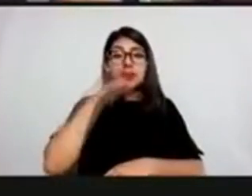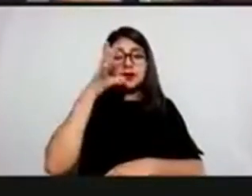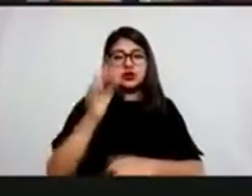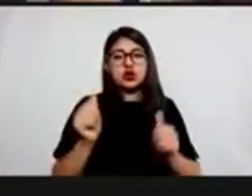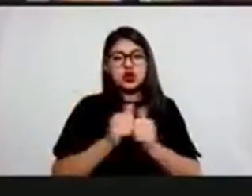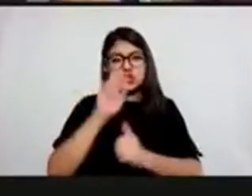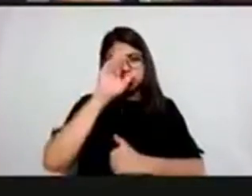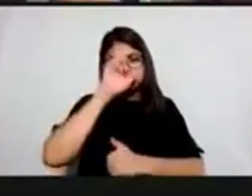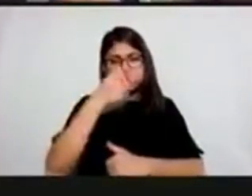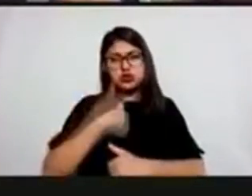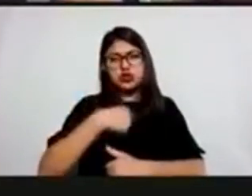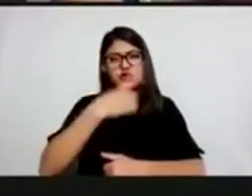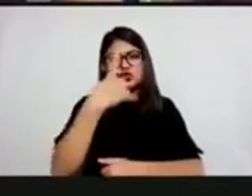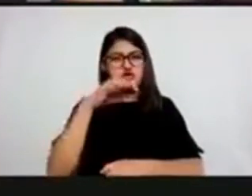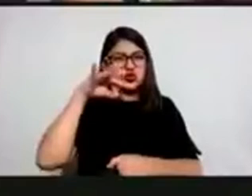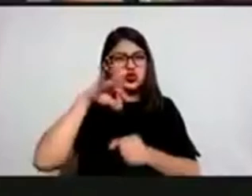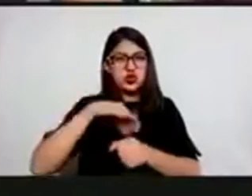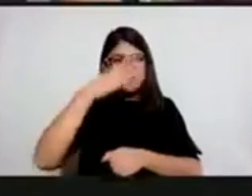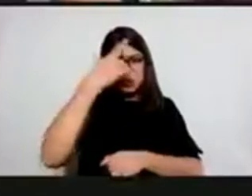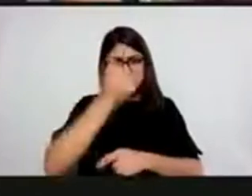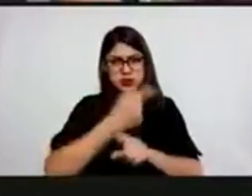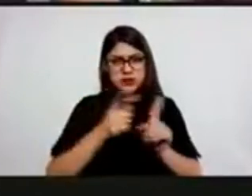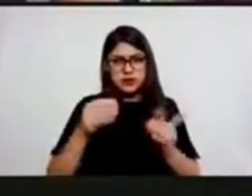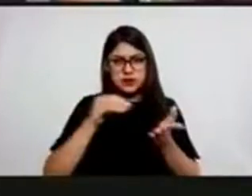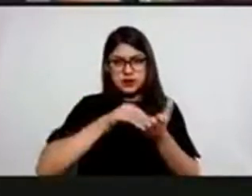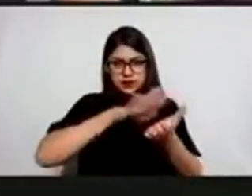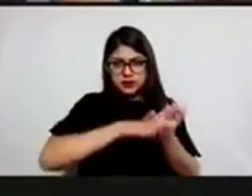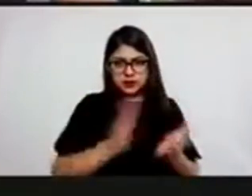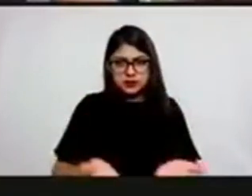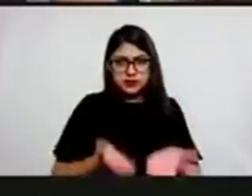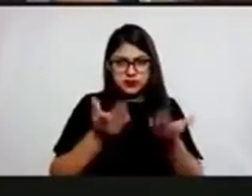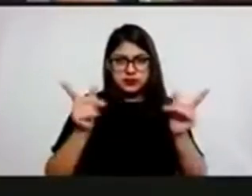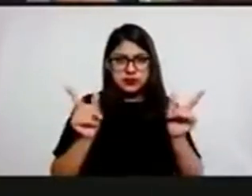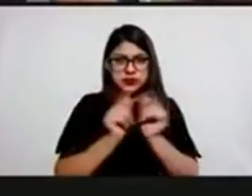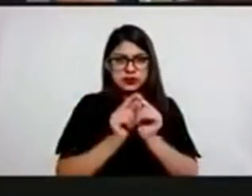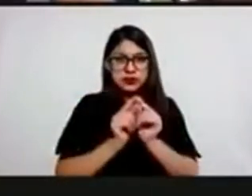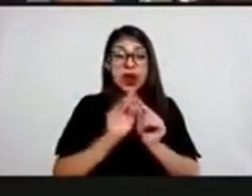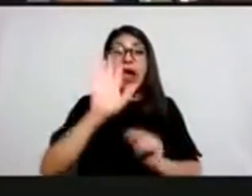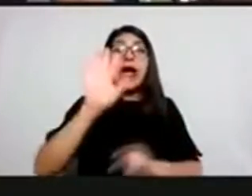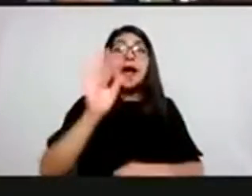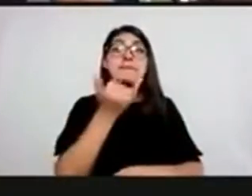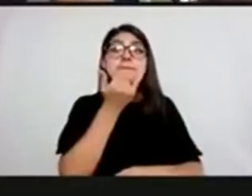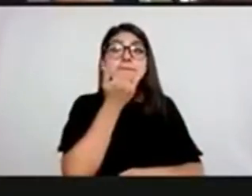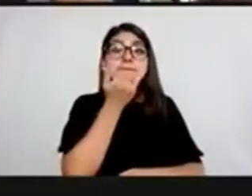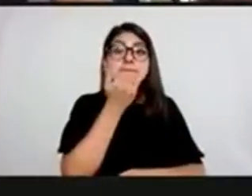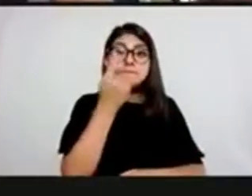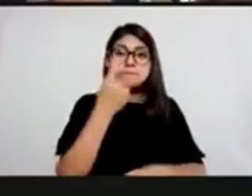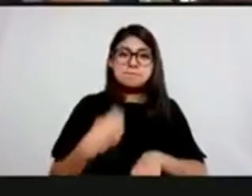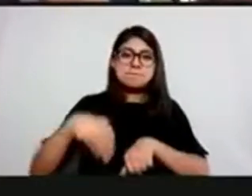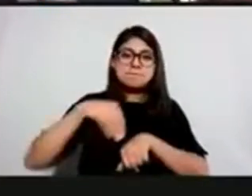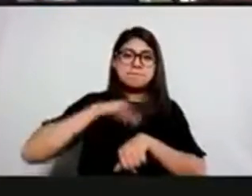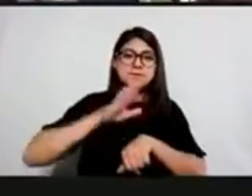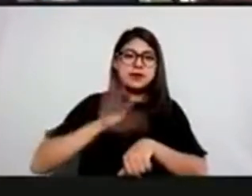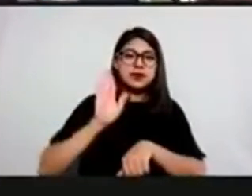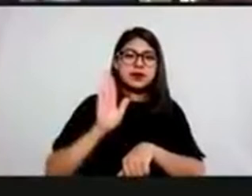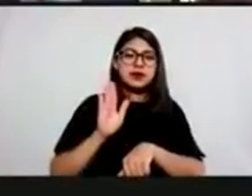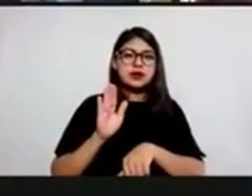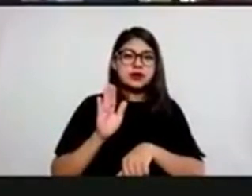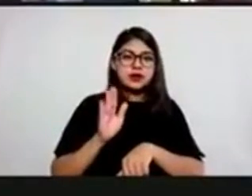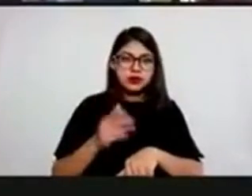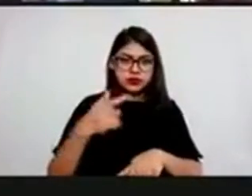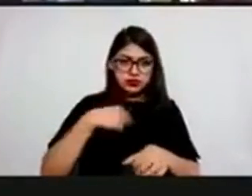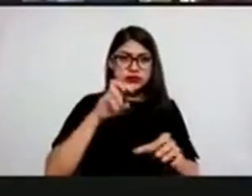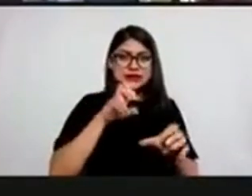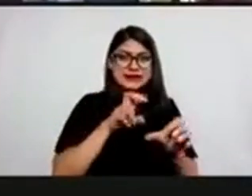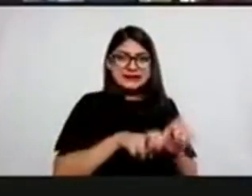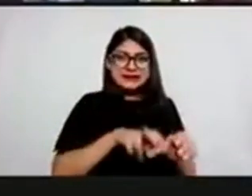voto concurrente. Sería cuanto de mi parte, perdón, una cosa más. Sí me separaría en este caso del